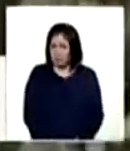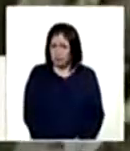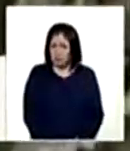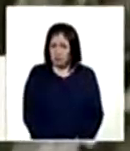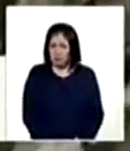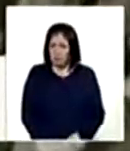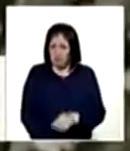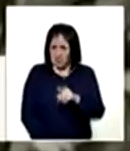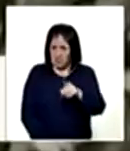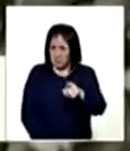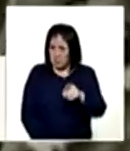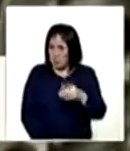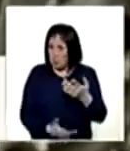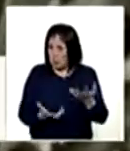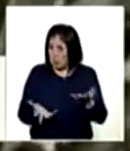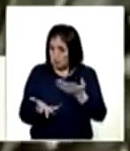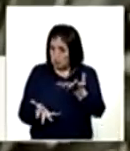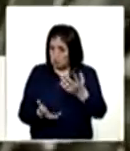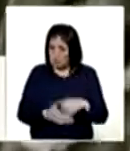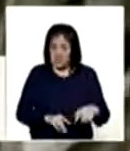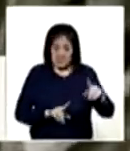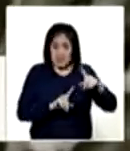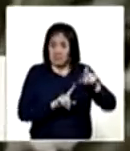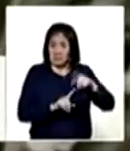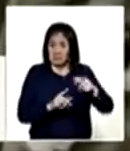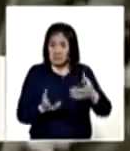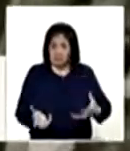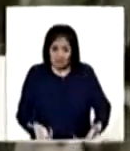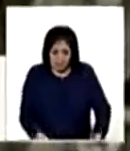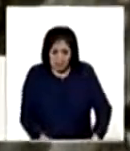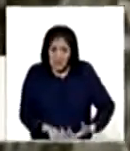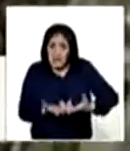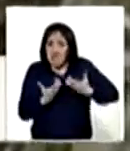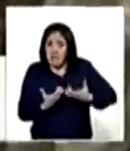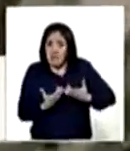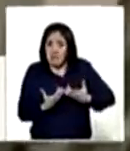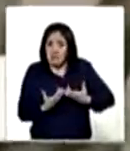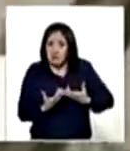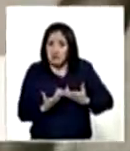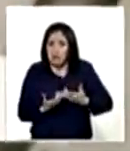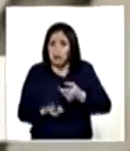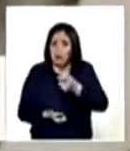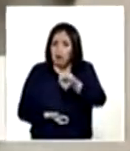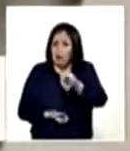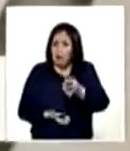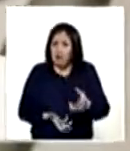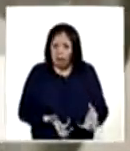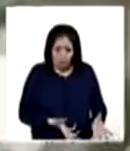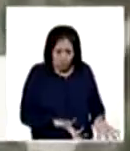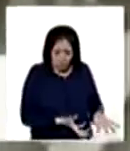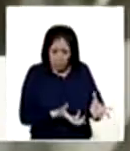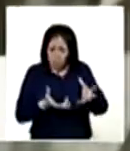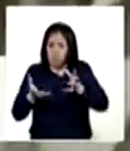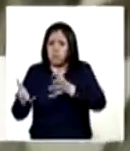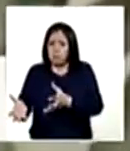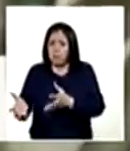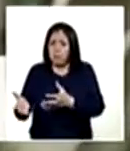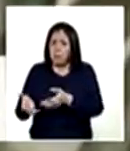Con toda la frescura, este taxista levantó en peso con la maceta, la acomoda en su maletera y se